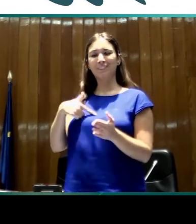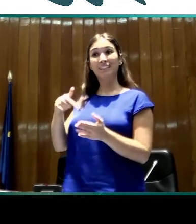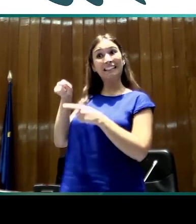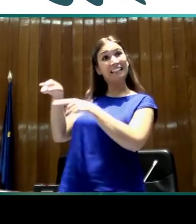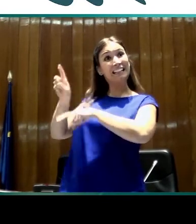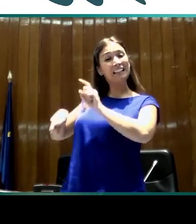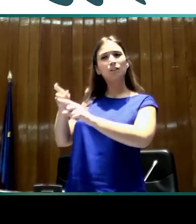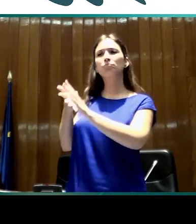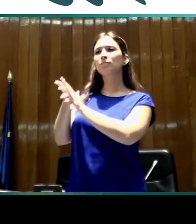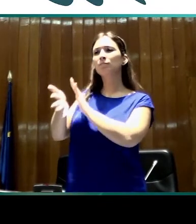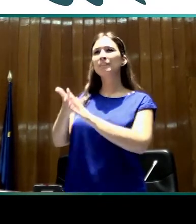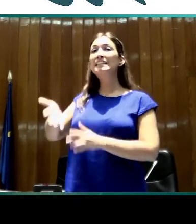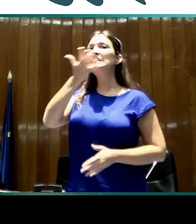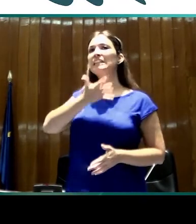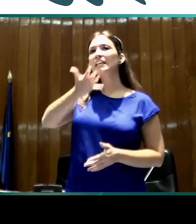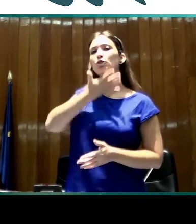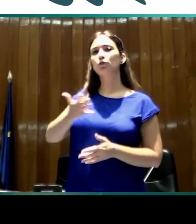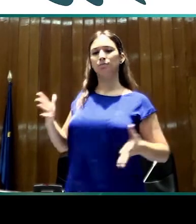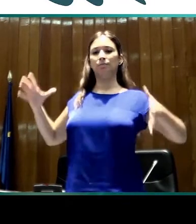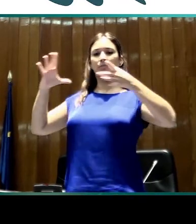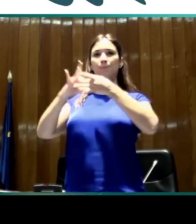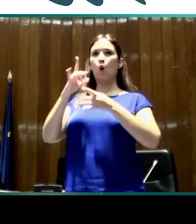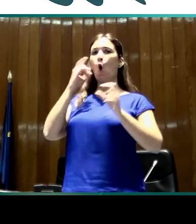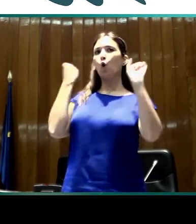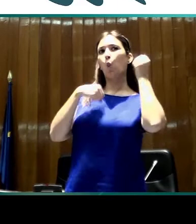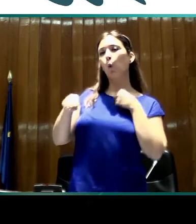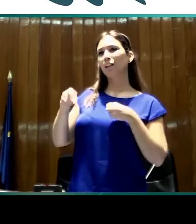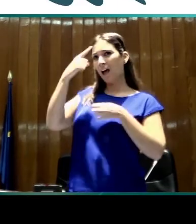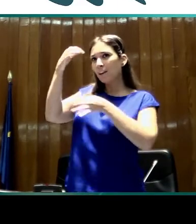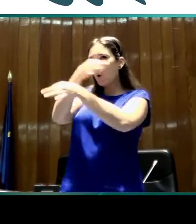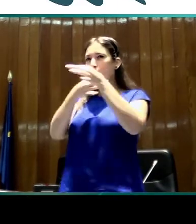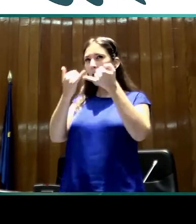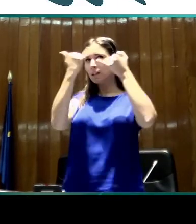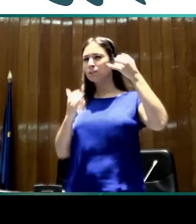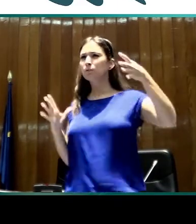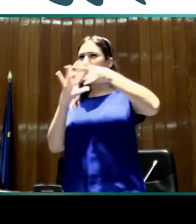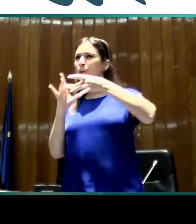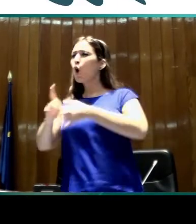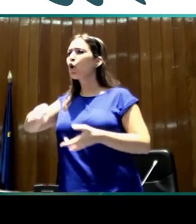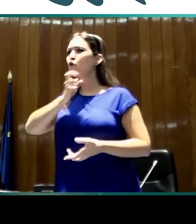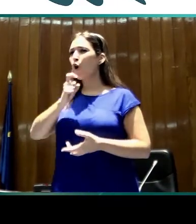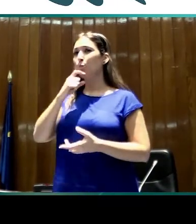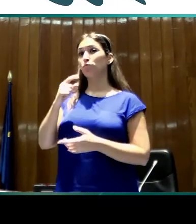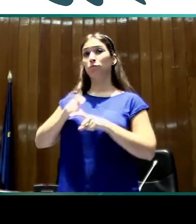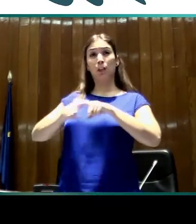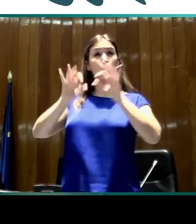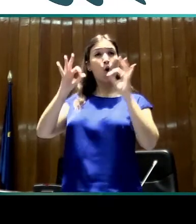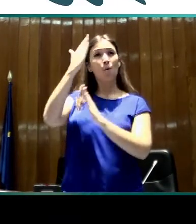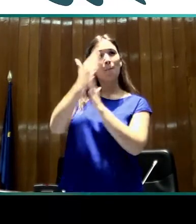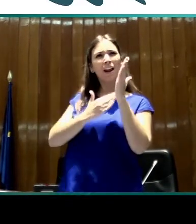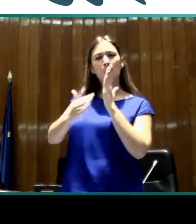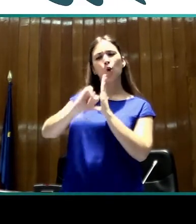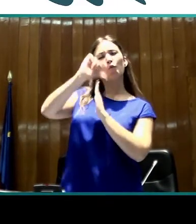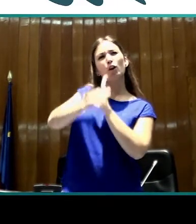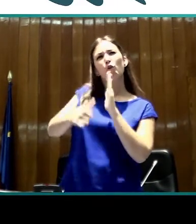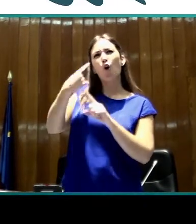del procesamiento de signos, correlatos conductuales y neuronales de los parámetros